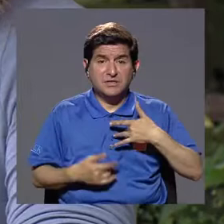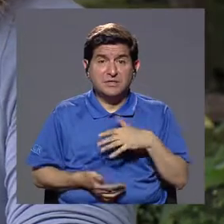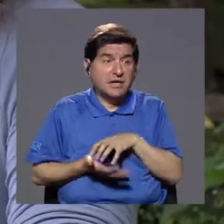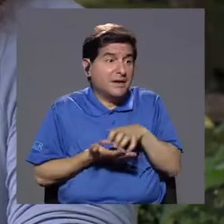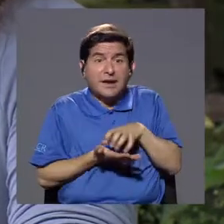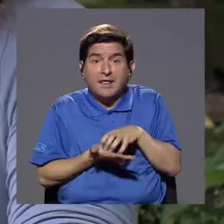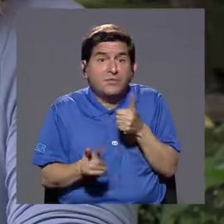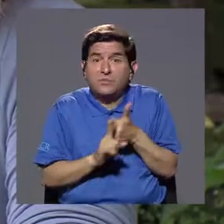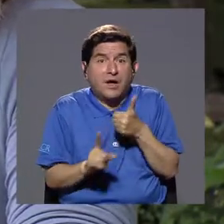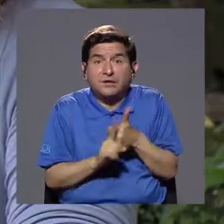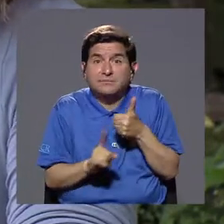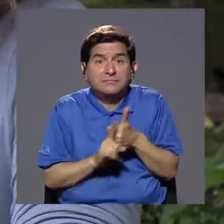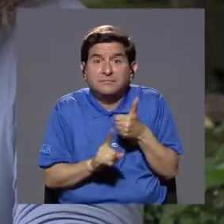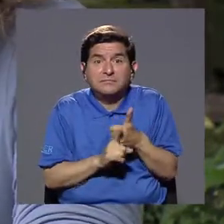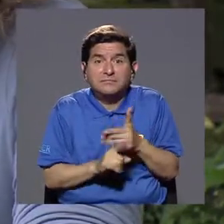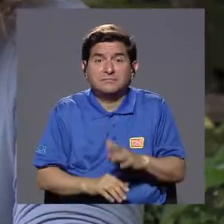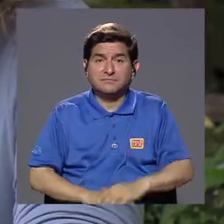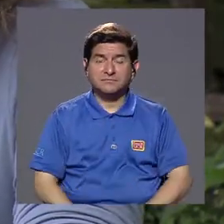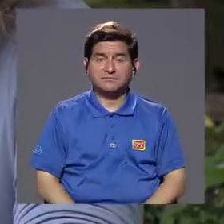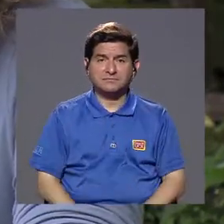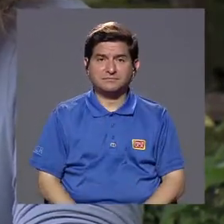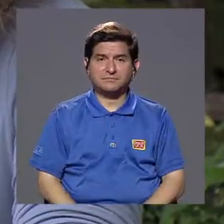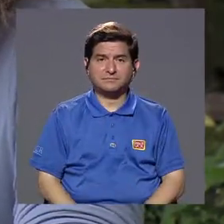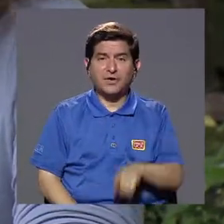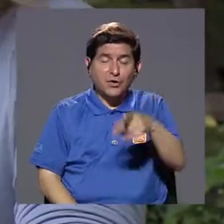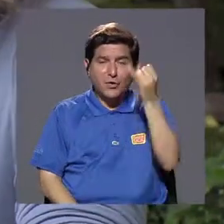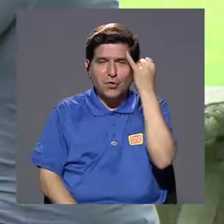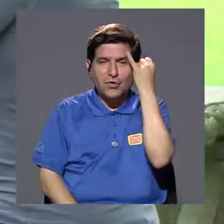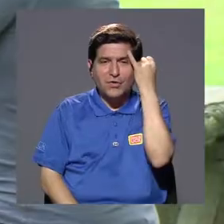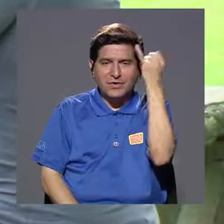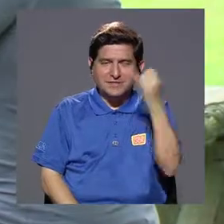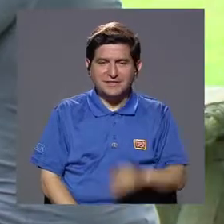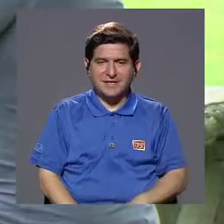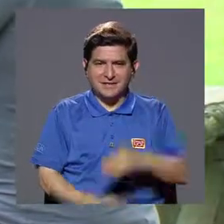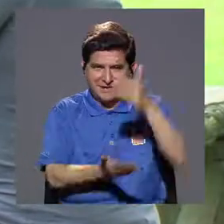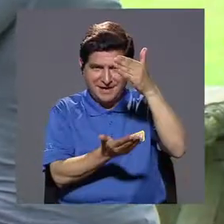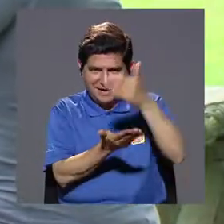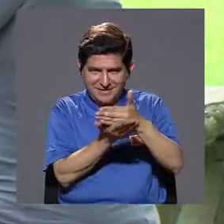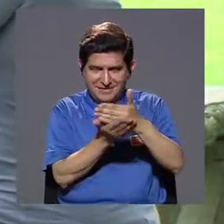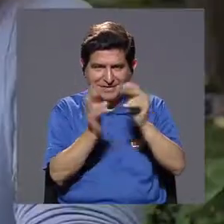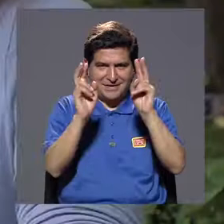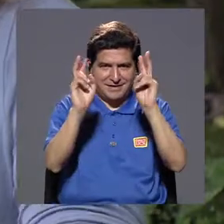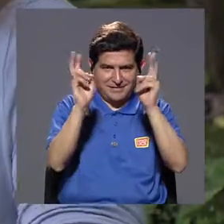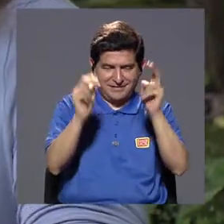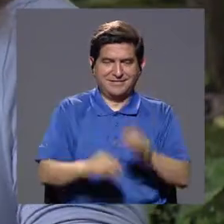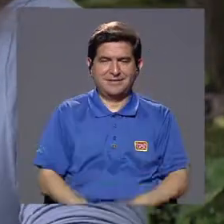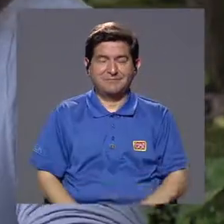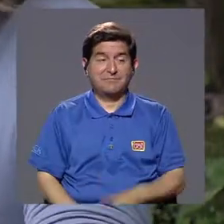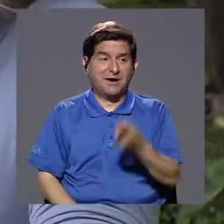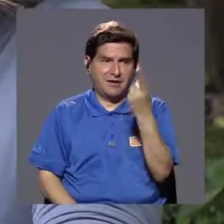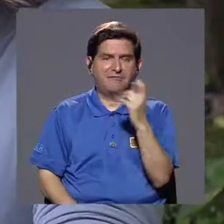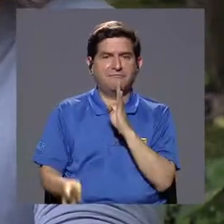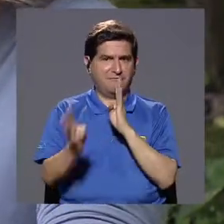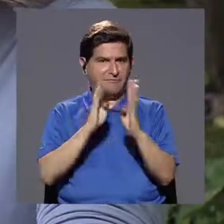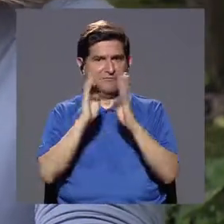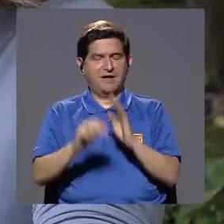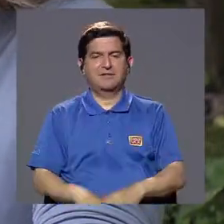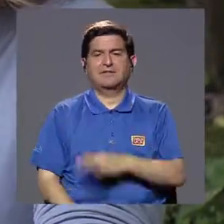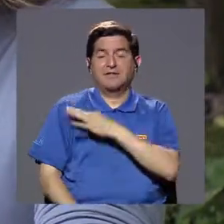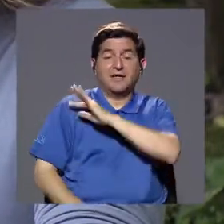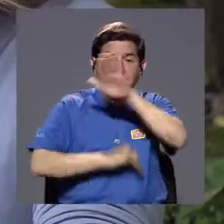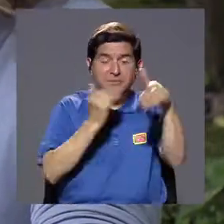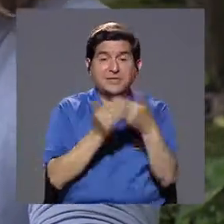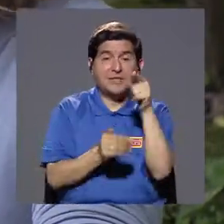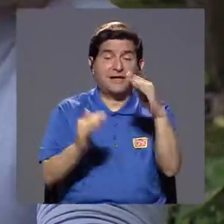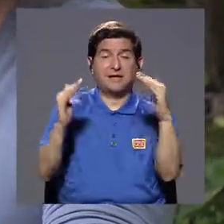con esta idea vamos a quedar acá con este tema verdad hay mucho más que hablar e invitamos a todos en casa que nos vean en otro programa